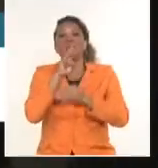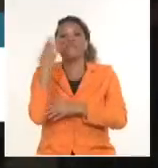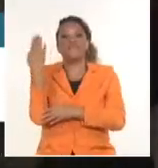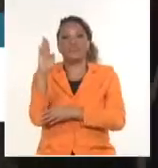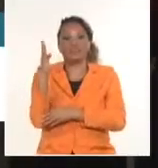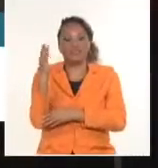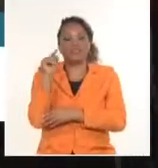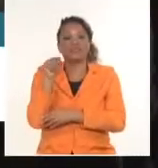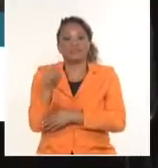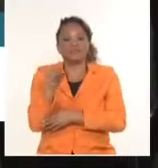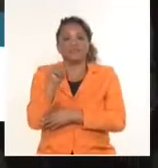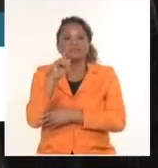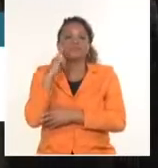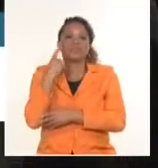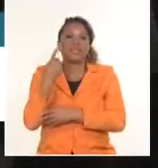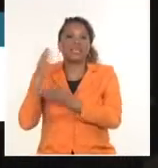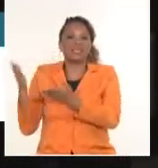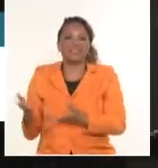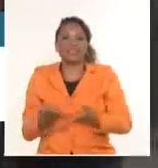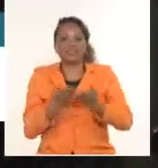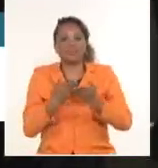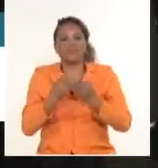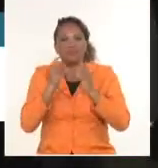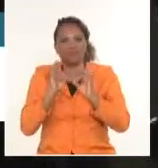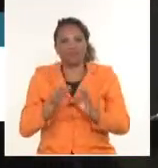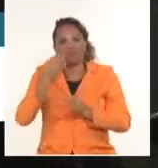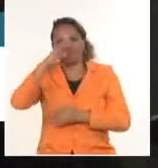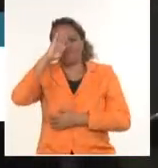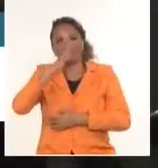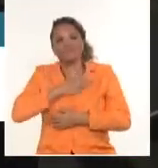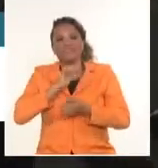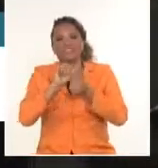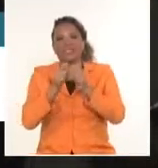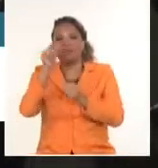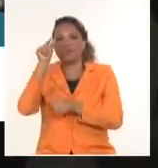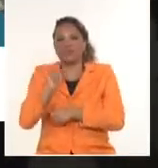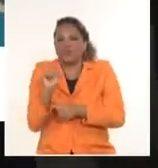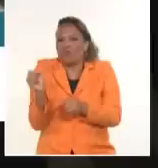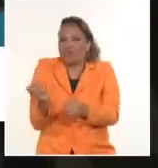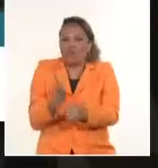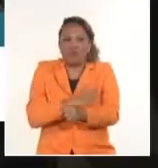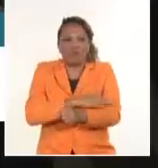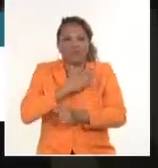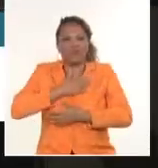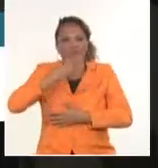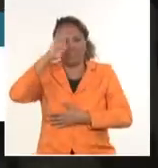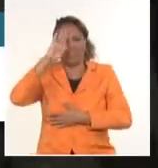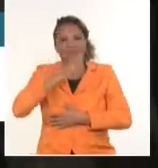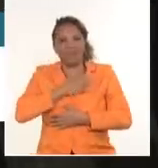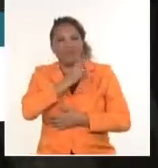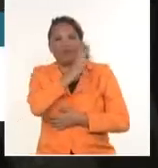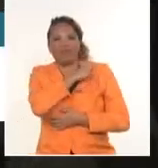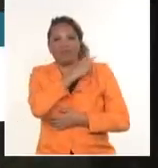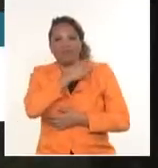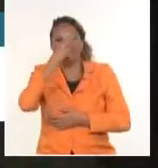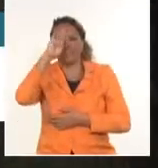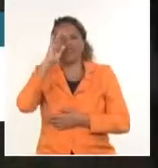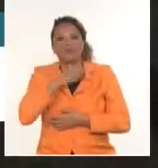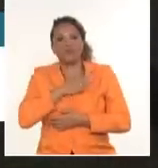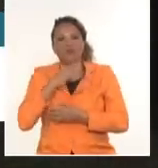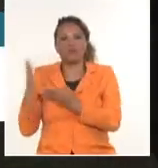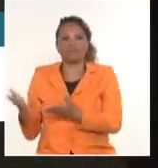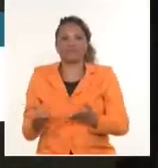sin dudas, y el recibimiento honesto, el recibimiento orgulloso de nuestras autoridades y también del pueblo cubano,